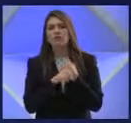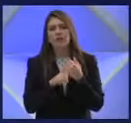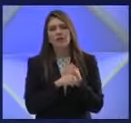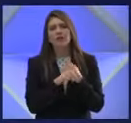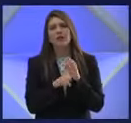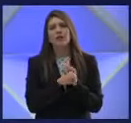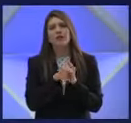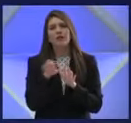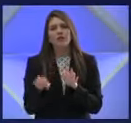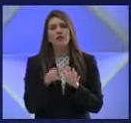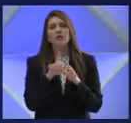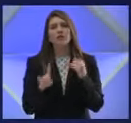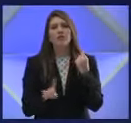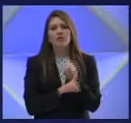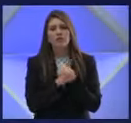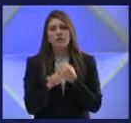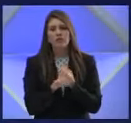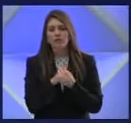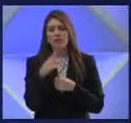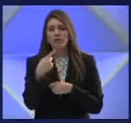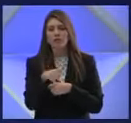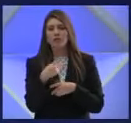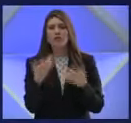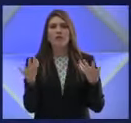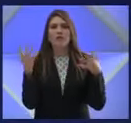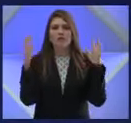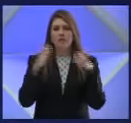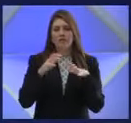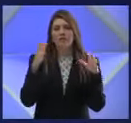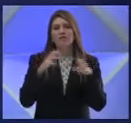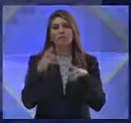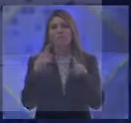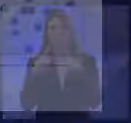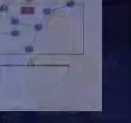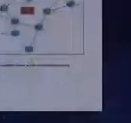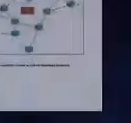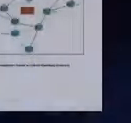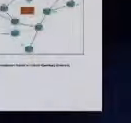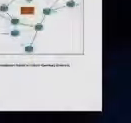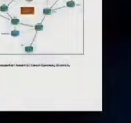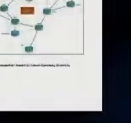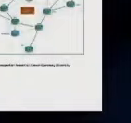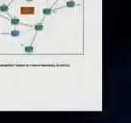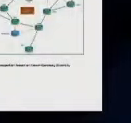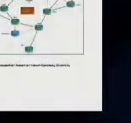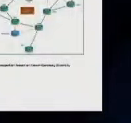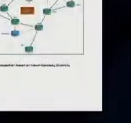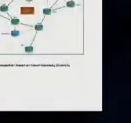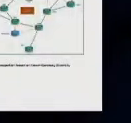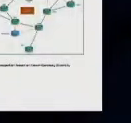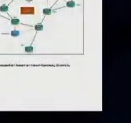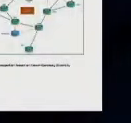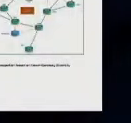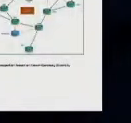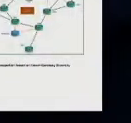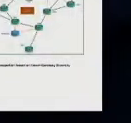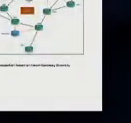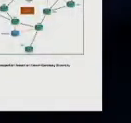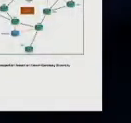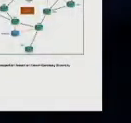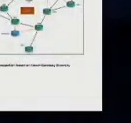fenómenos físicos y atmosféricos y de lluvia se puede optimizar la mejor localización de los